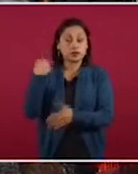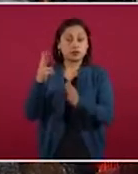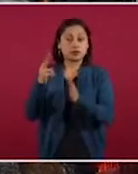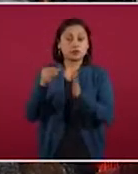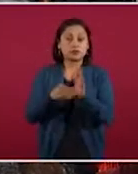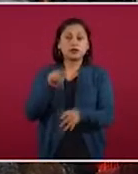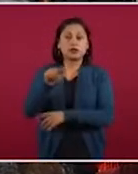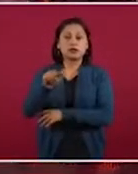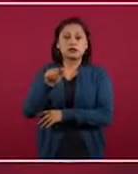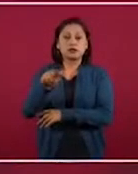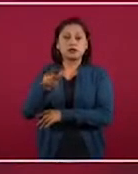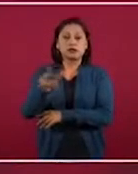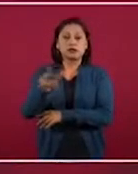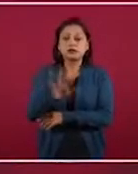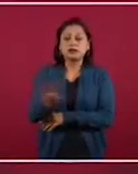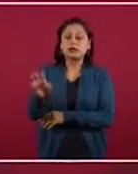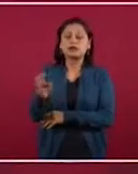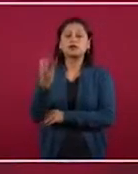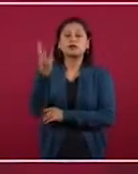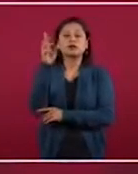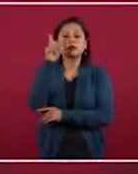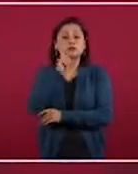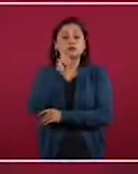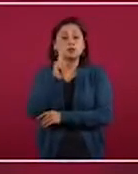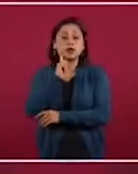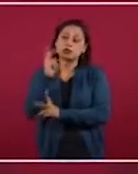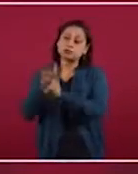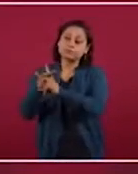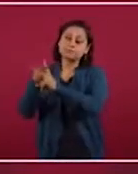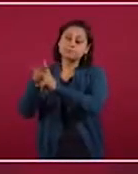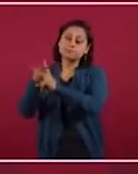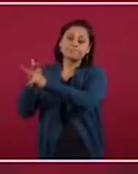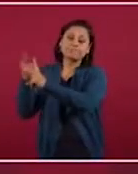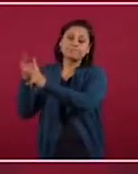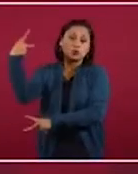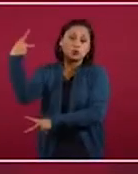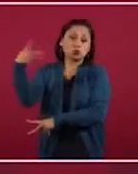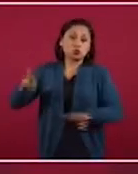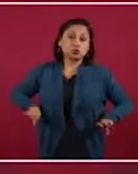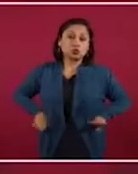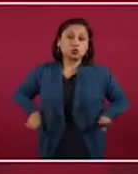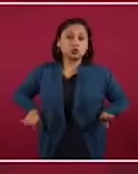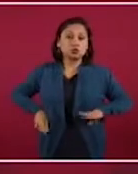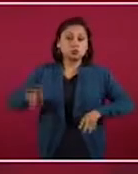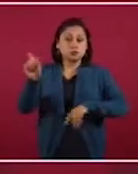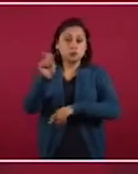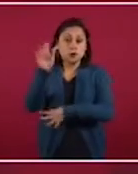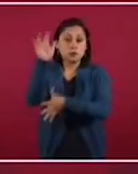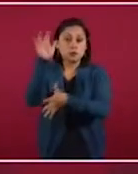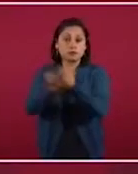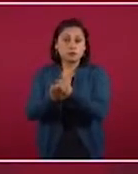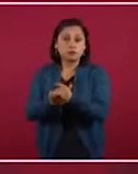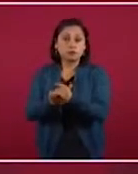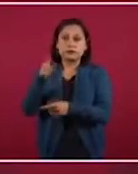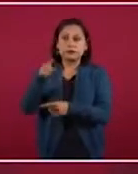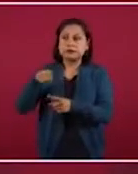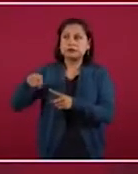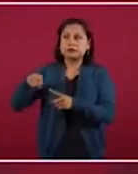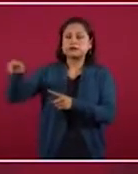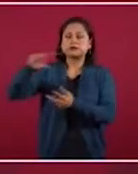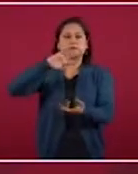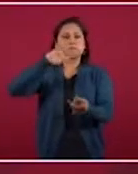503 mujeres asesinadas por sus parejas. Esto tiene que cambiar y México está a la vanguardia. Por